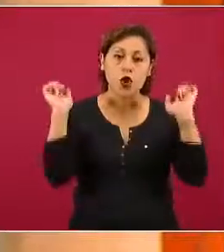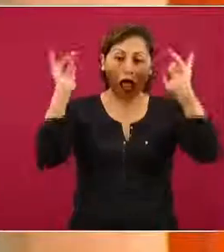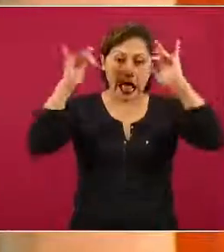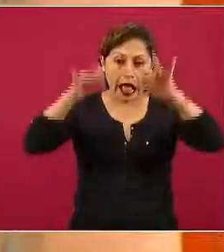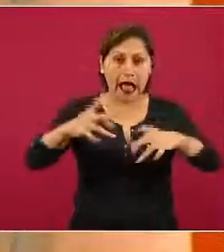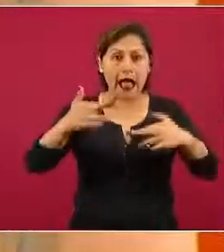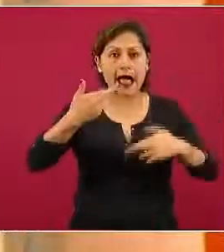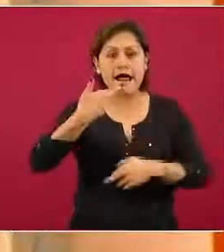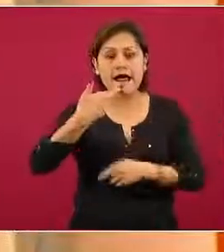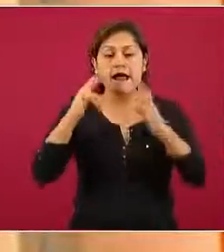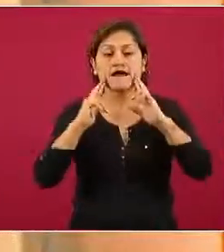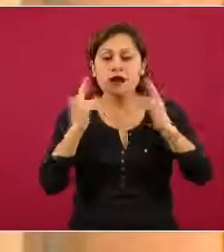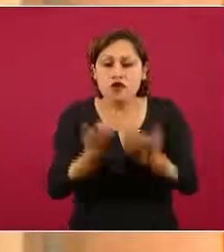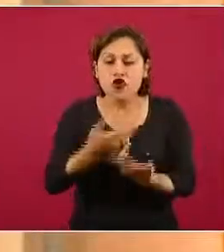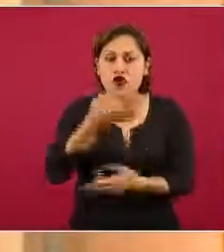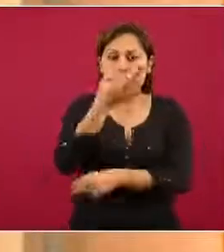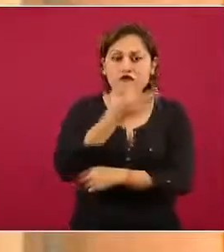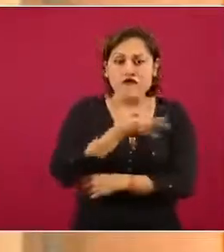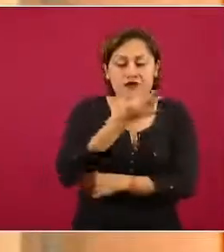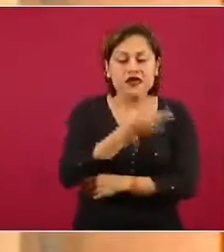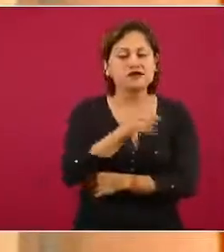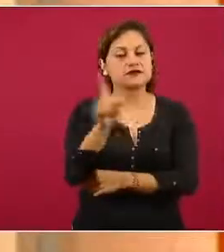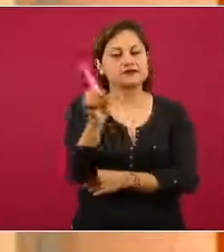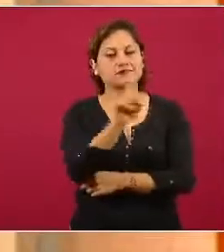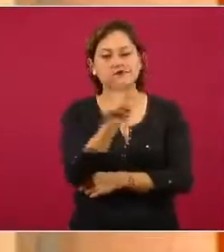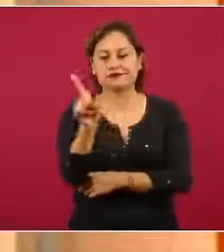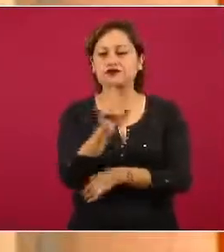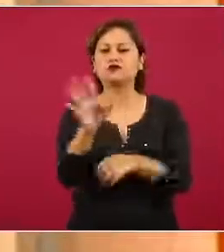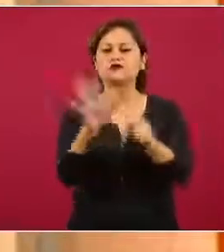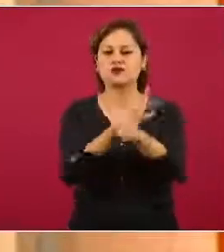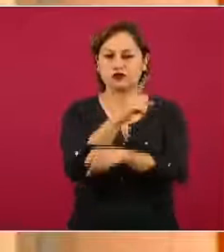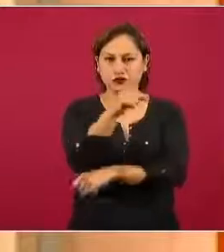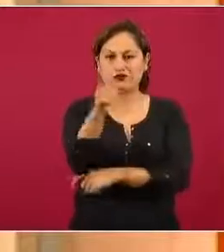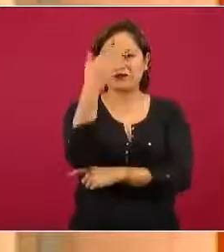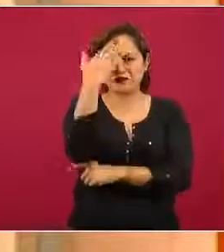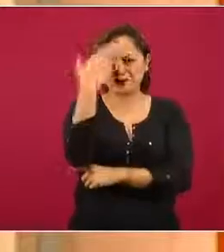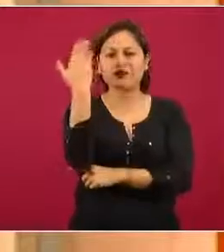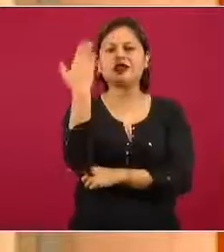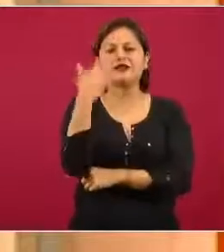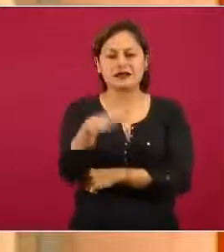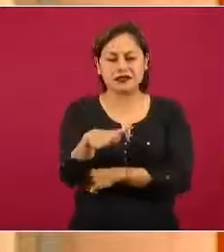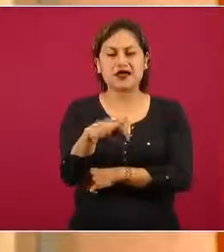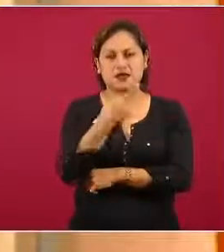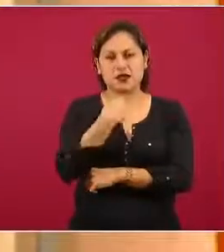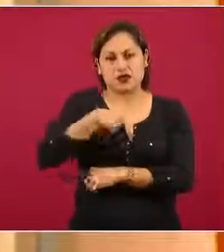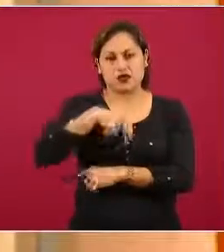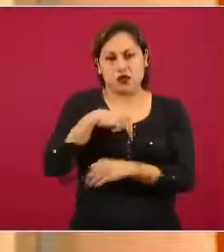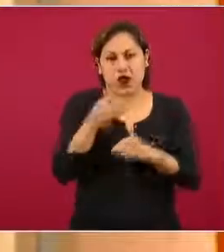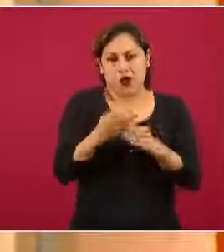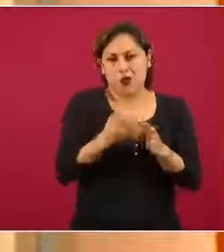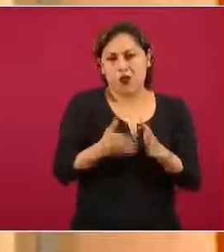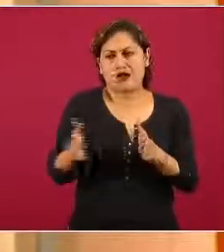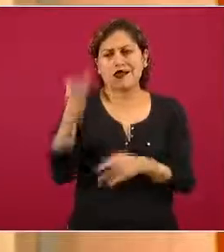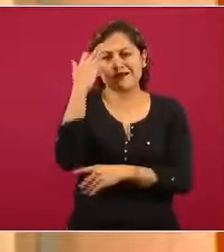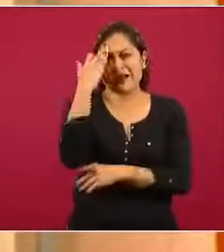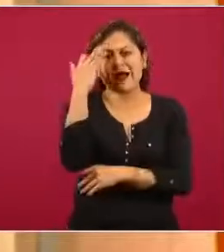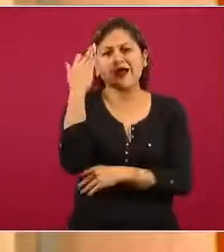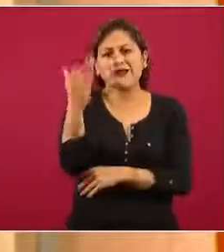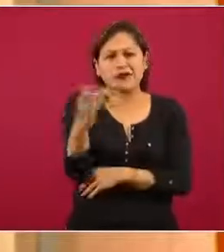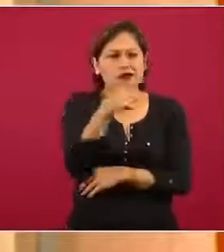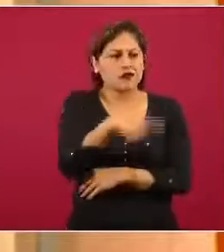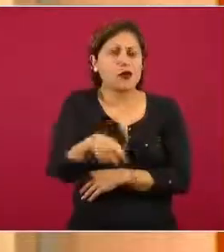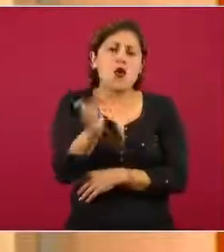fiestas sabiendo que viene una época en la cual estamos pues habituados a